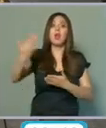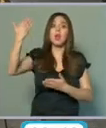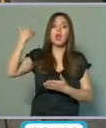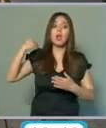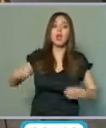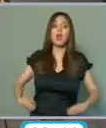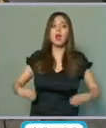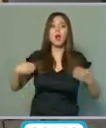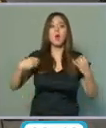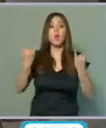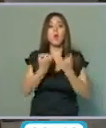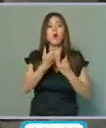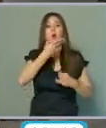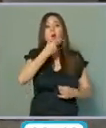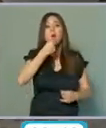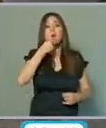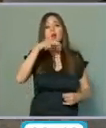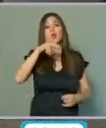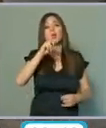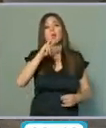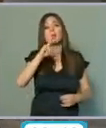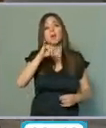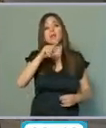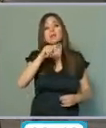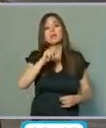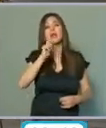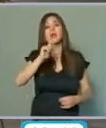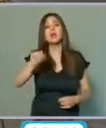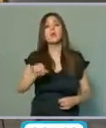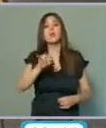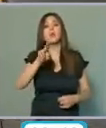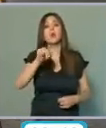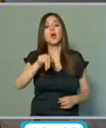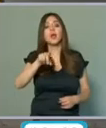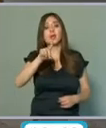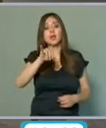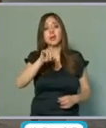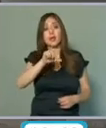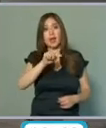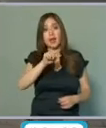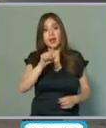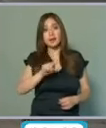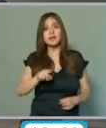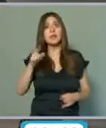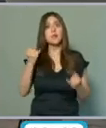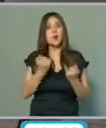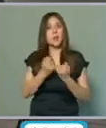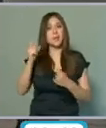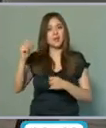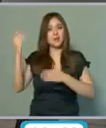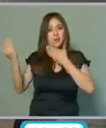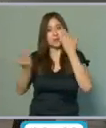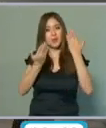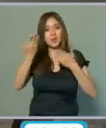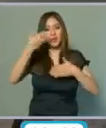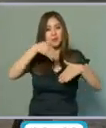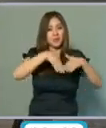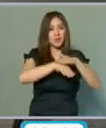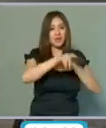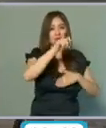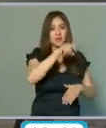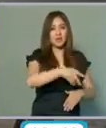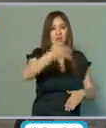novelista muy importante, Juan Díaz Covarrubias, quien siendo también estudiante de medicina, pues vino aquí a su residencia en